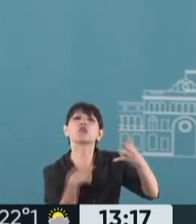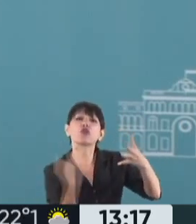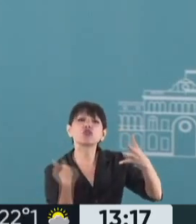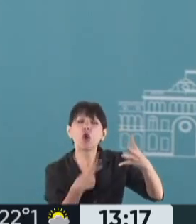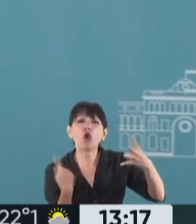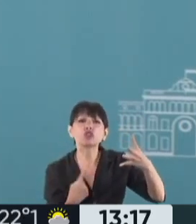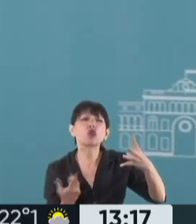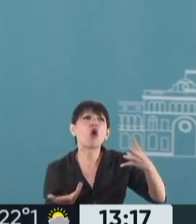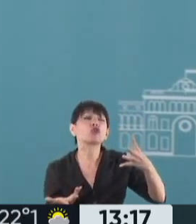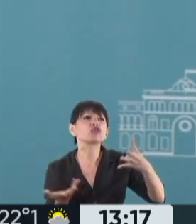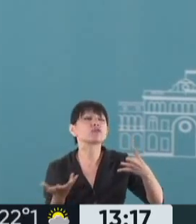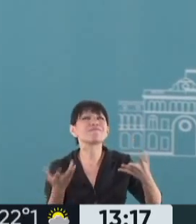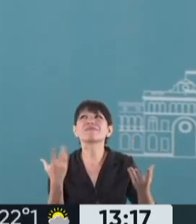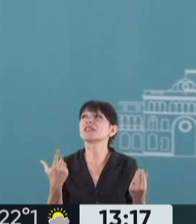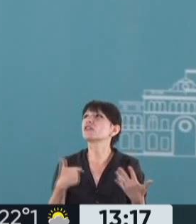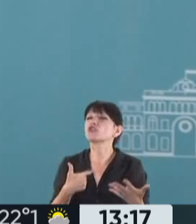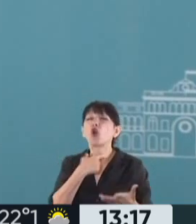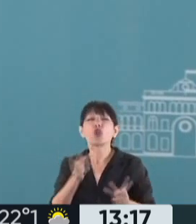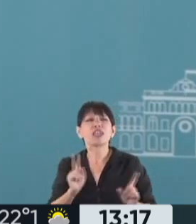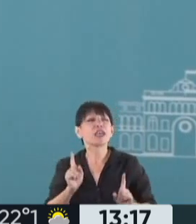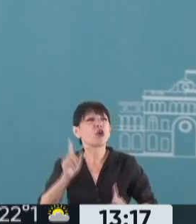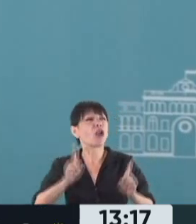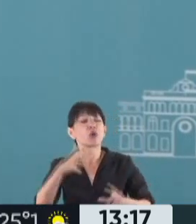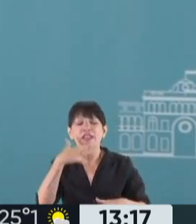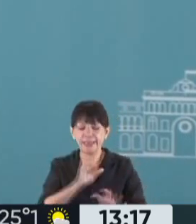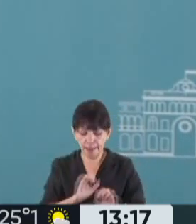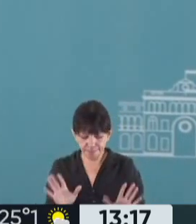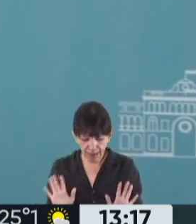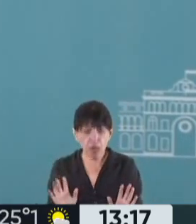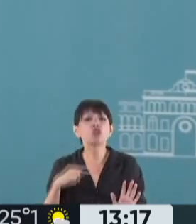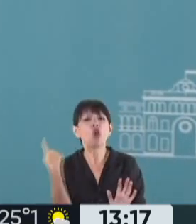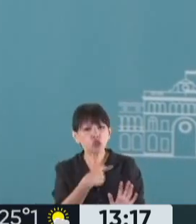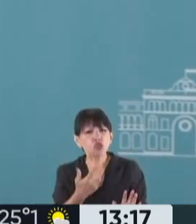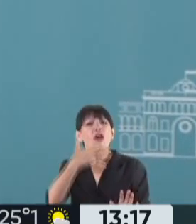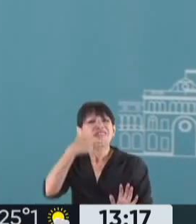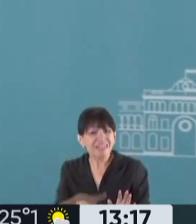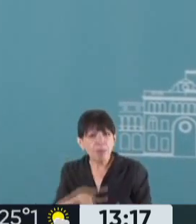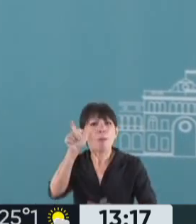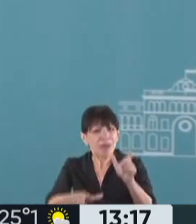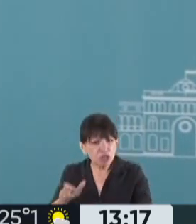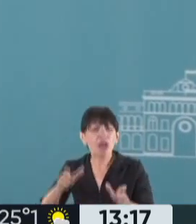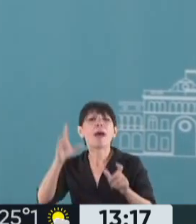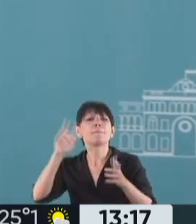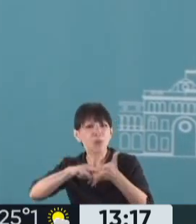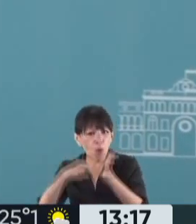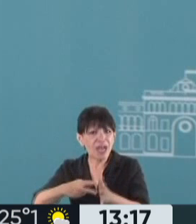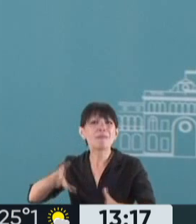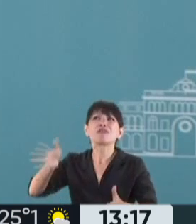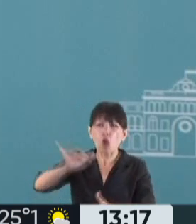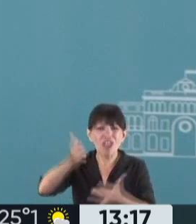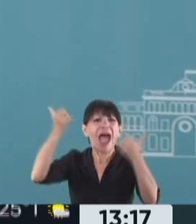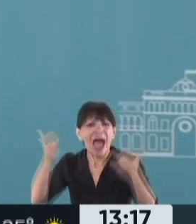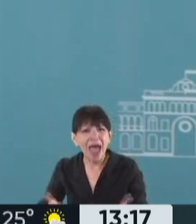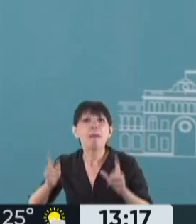grandes... a ver si no quiero que se malentienda, digo, entendemos las dificultades de todos los días, digamos, pero no tenemos estallidos, para decirlo